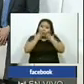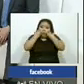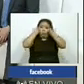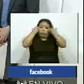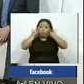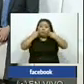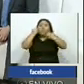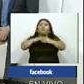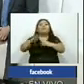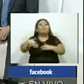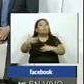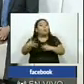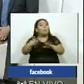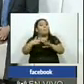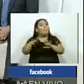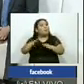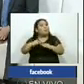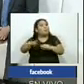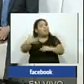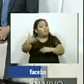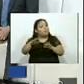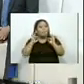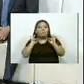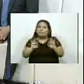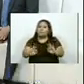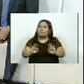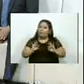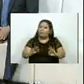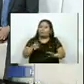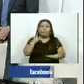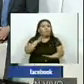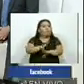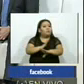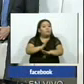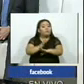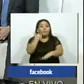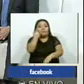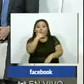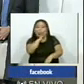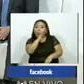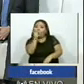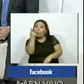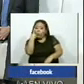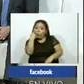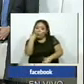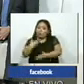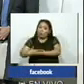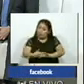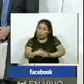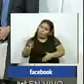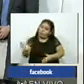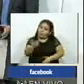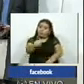les pueden dar después, pero la ganancia es mayor. Hay que prevenir las enfermedades y cuidar a nuestros hijos, así que a vacunarlos.